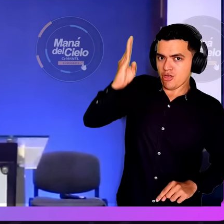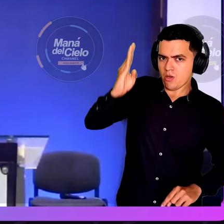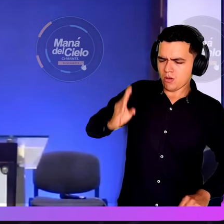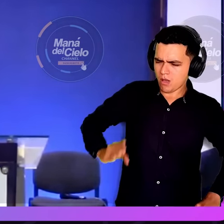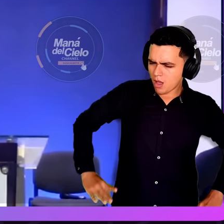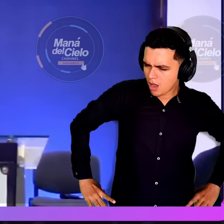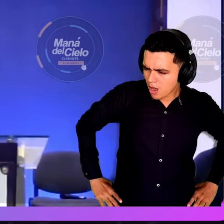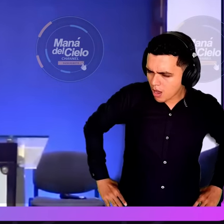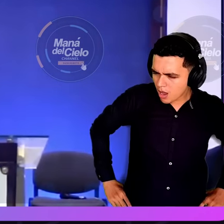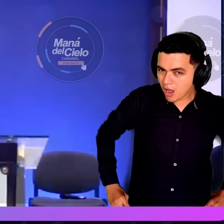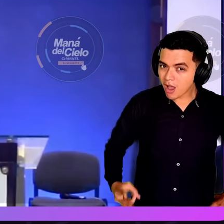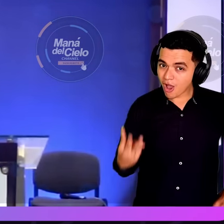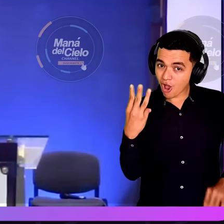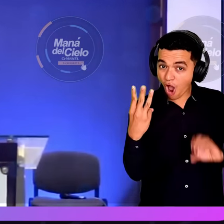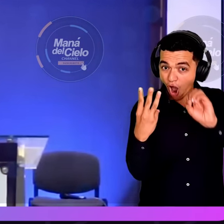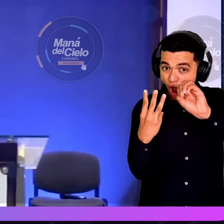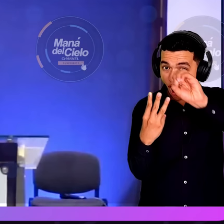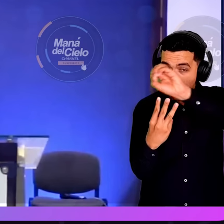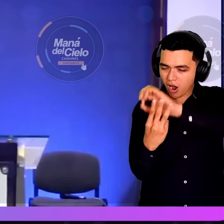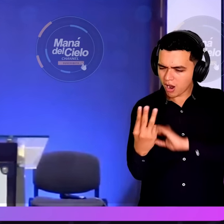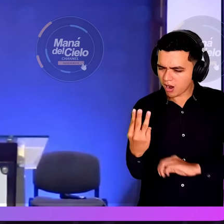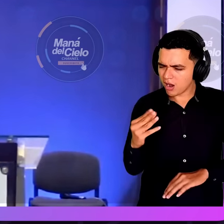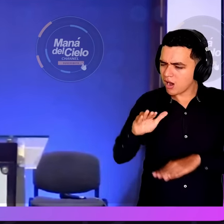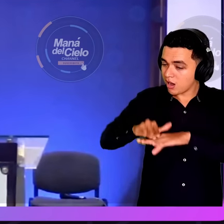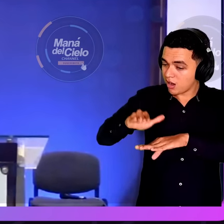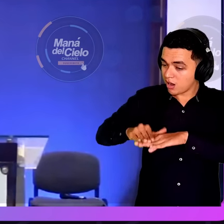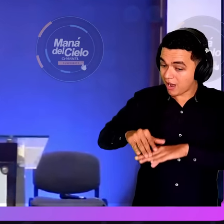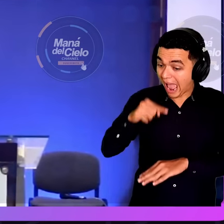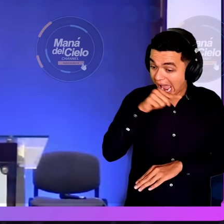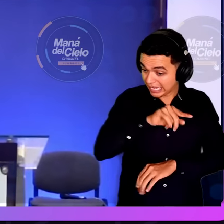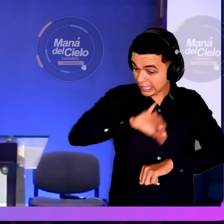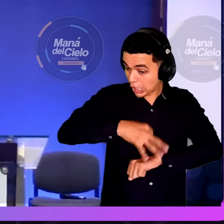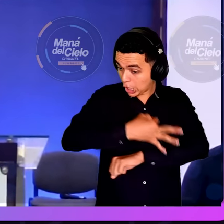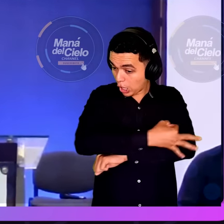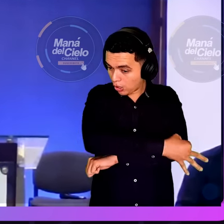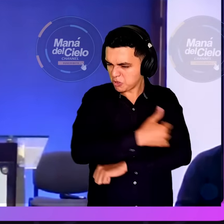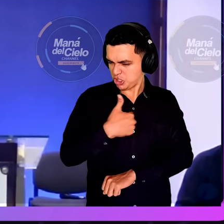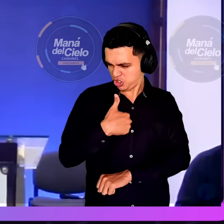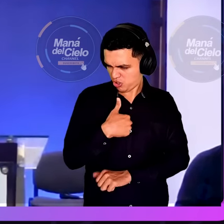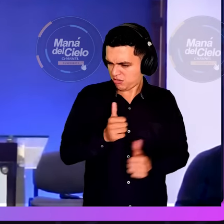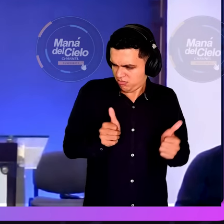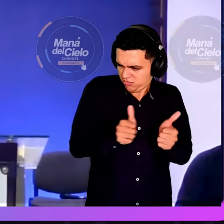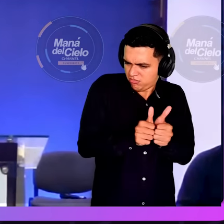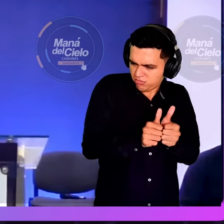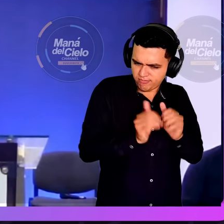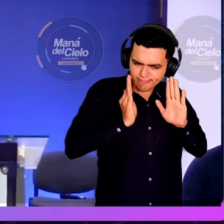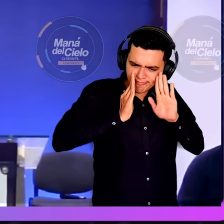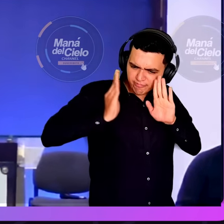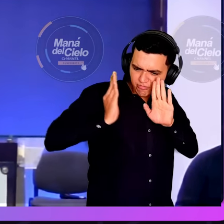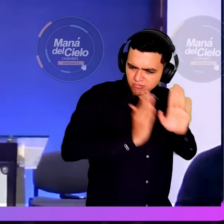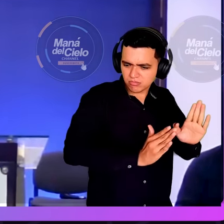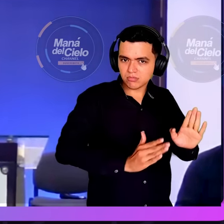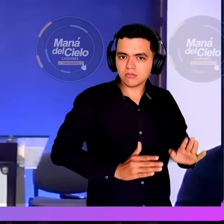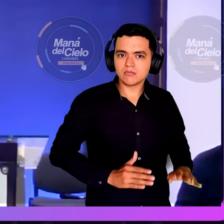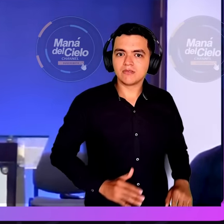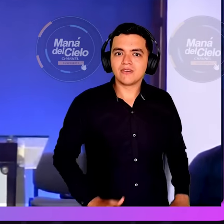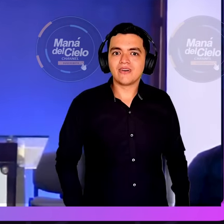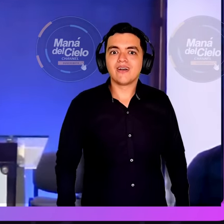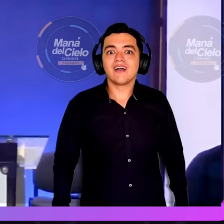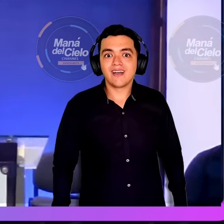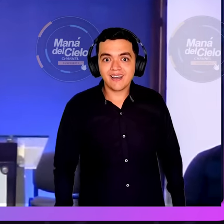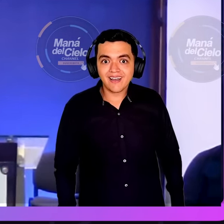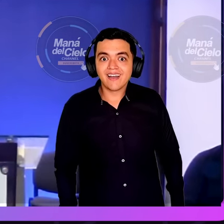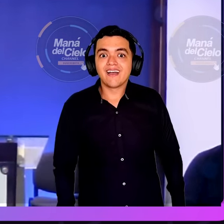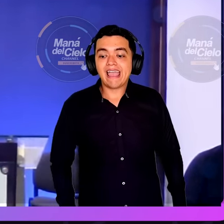porque dice, y Dios le dijo a los amigos de Job, ¿saben? Yo a Job